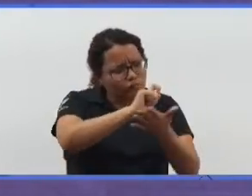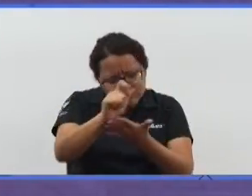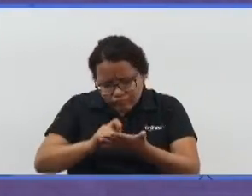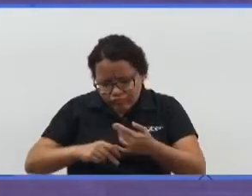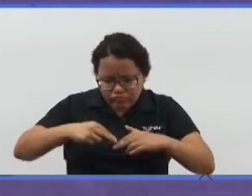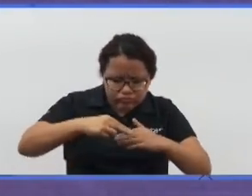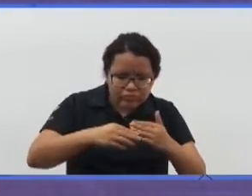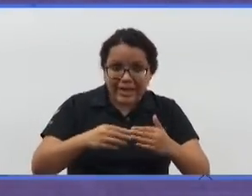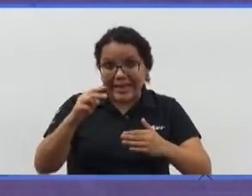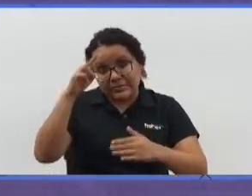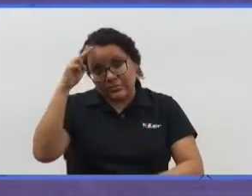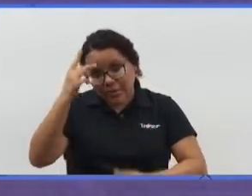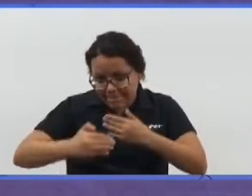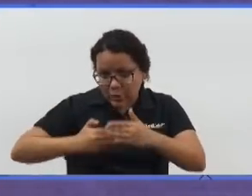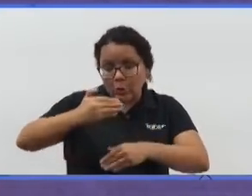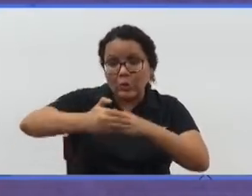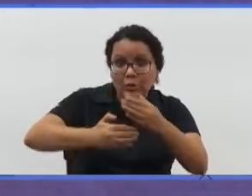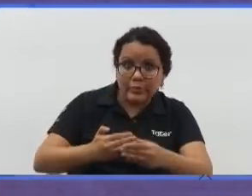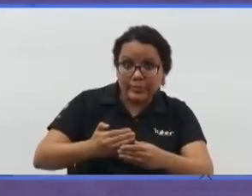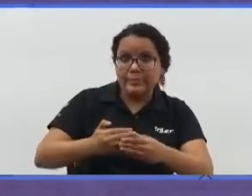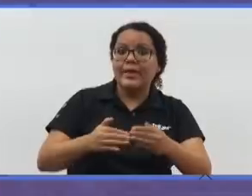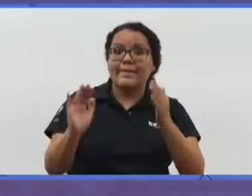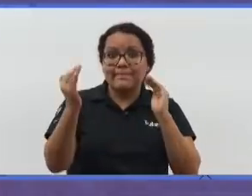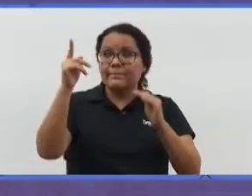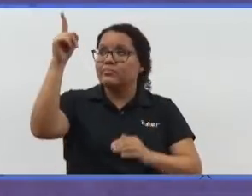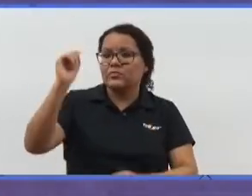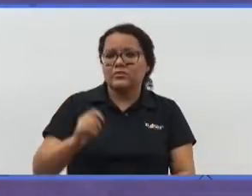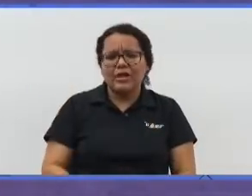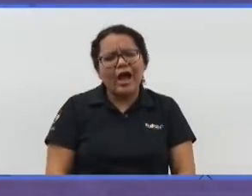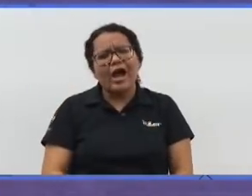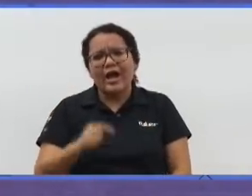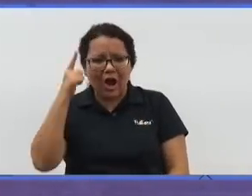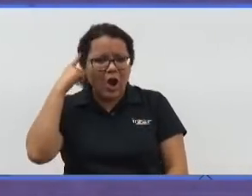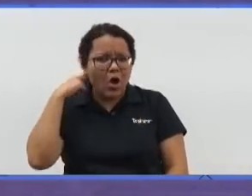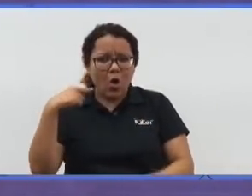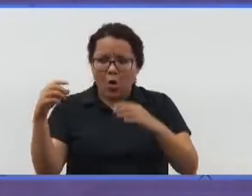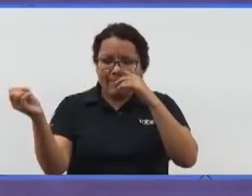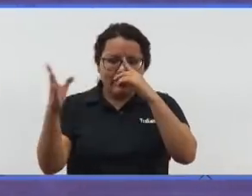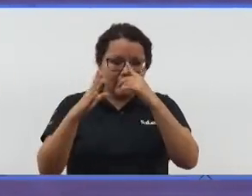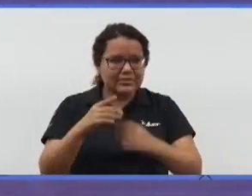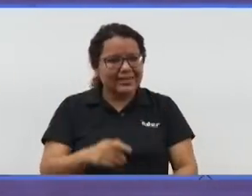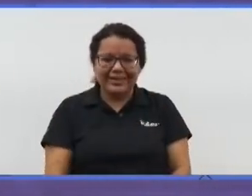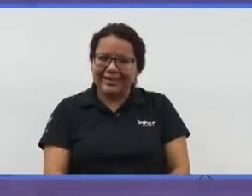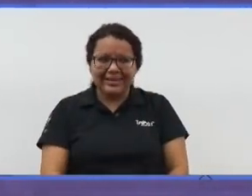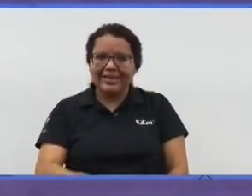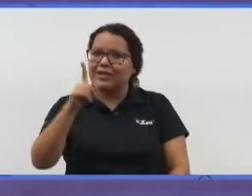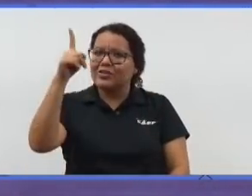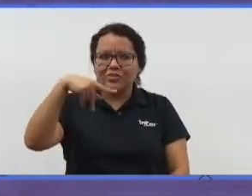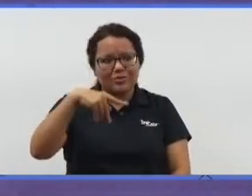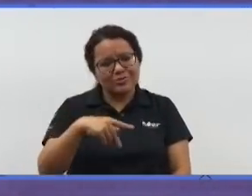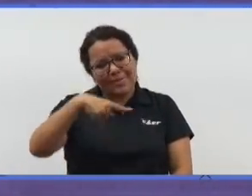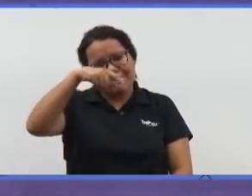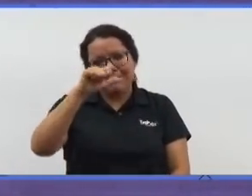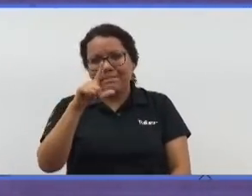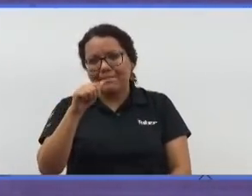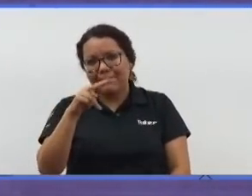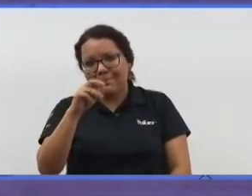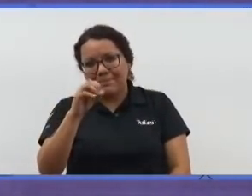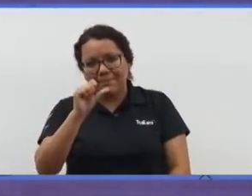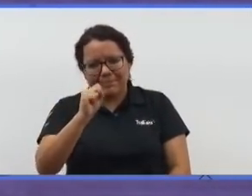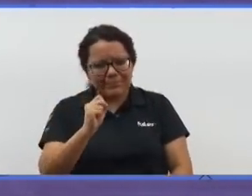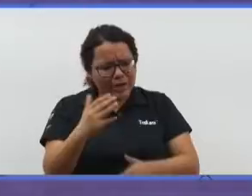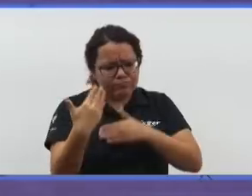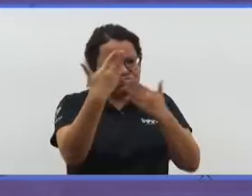proceso así es dios va a dar planos para tu nueva casa planos plano de hermano por el amor de dios a